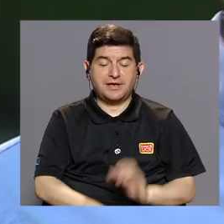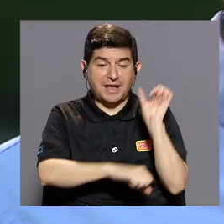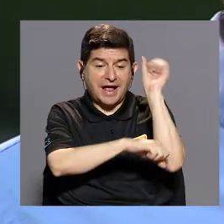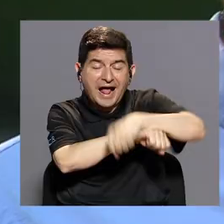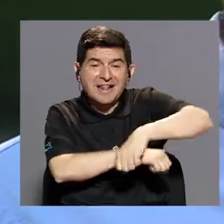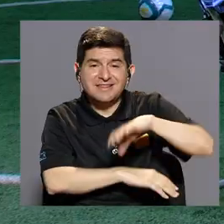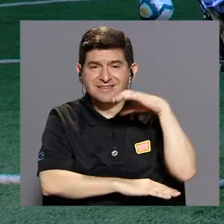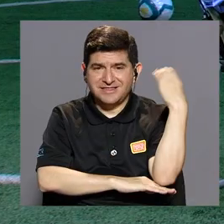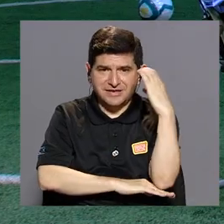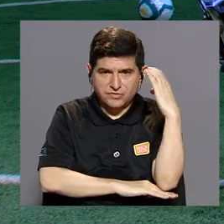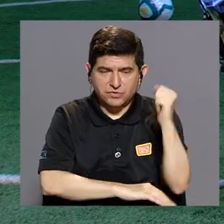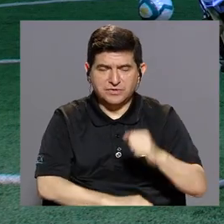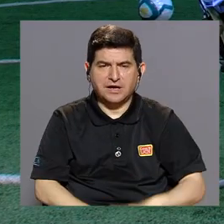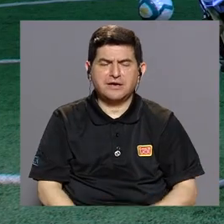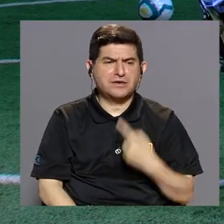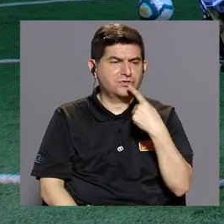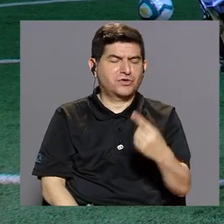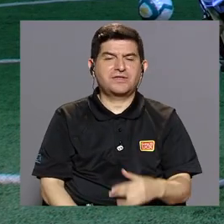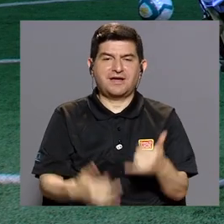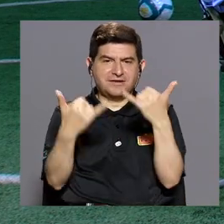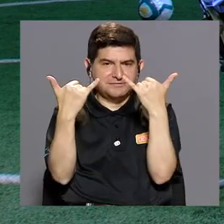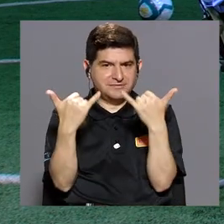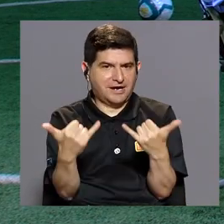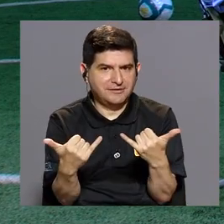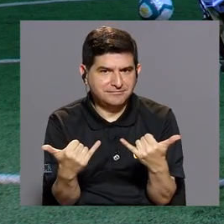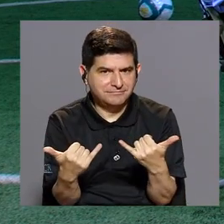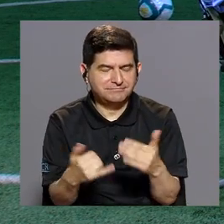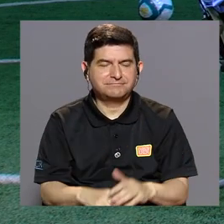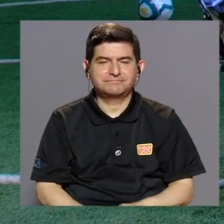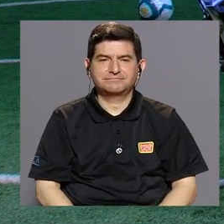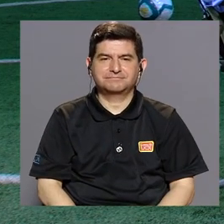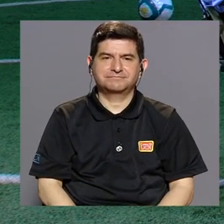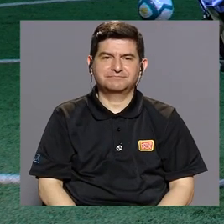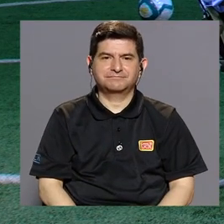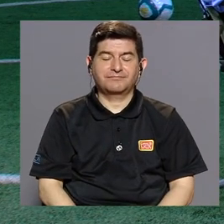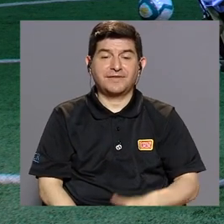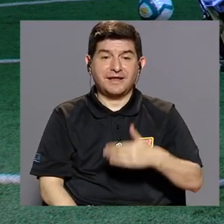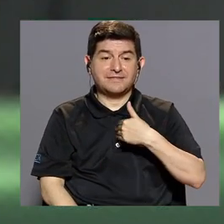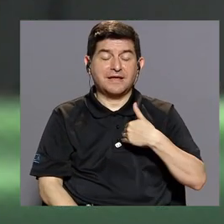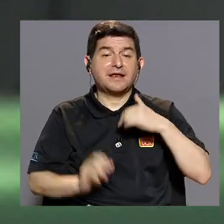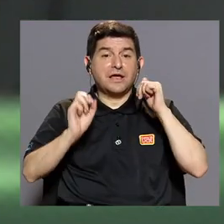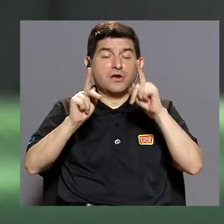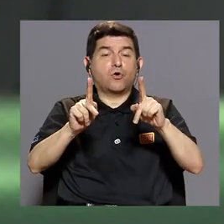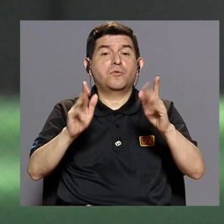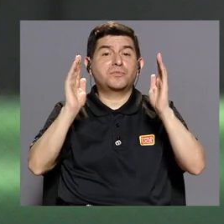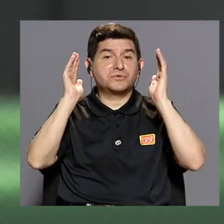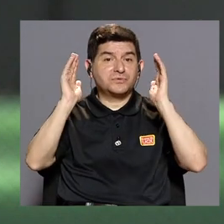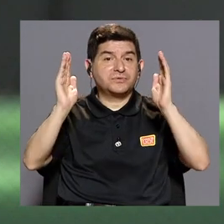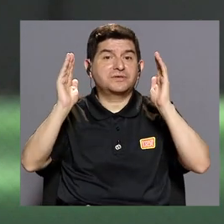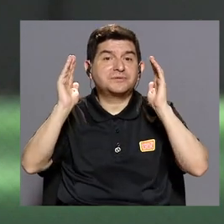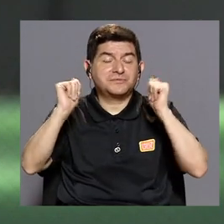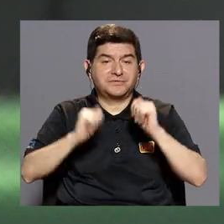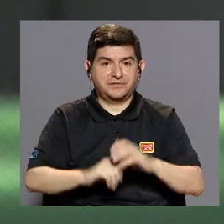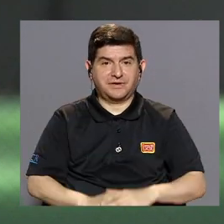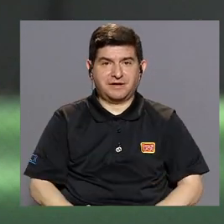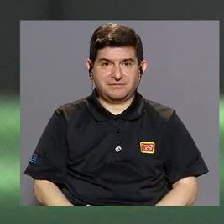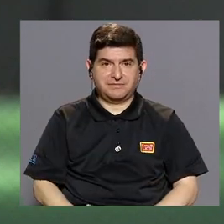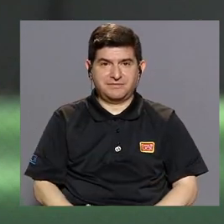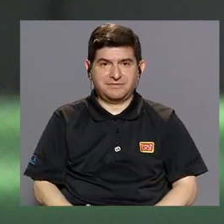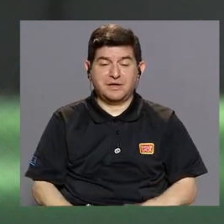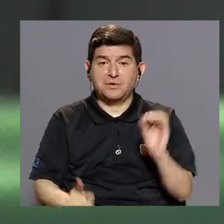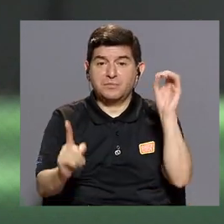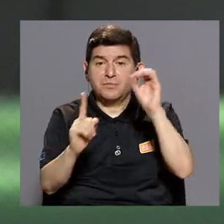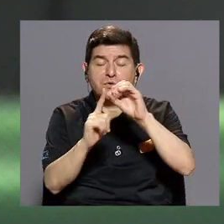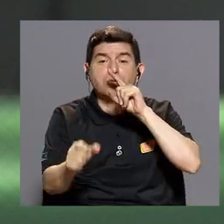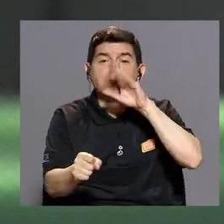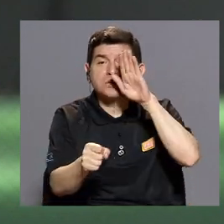ganamos a Colombia, yo dije, aquí está. O sea, aquí está. O sea, teníamos una posibilidad enorme porque el